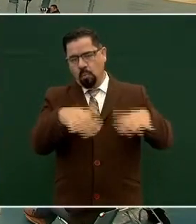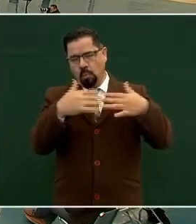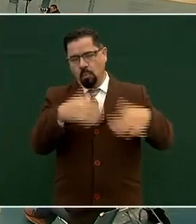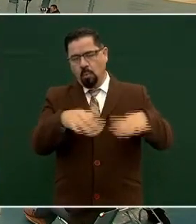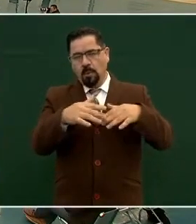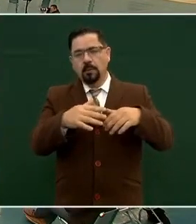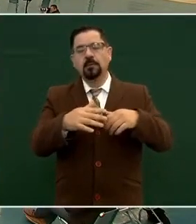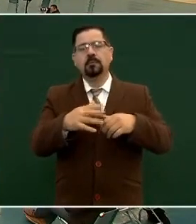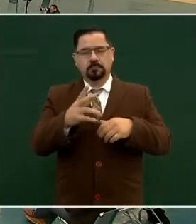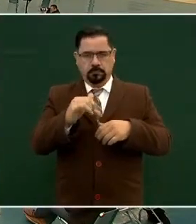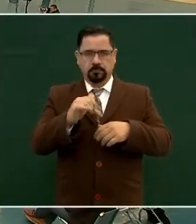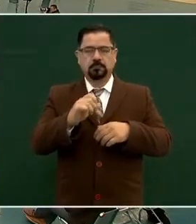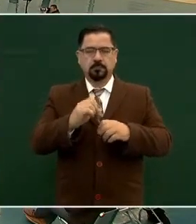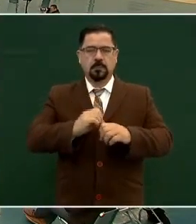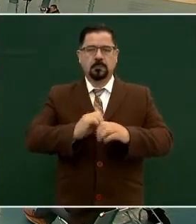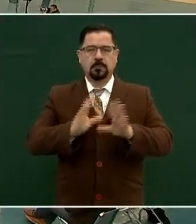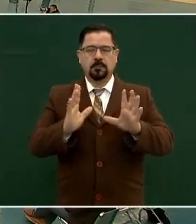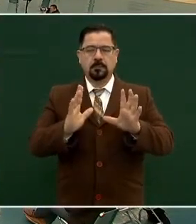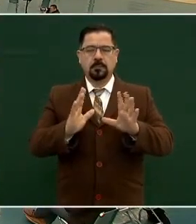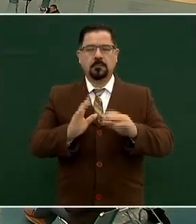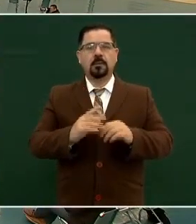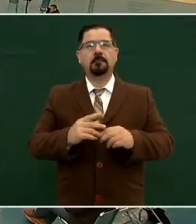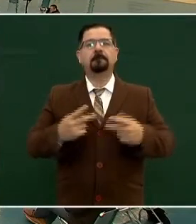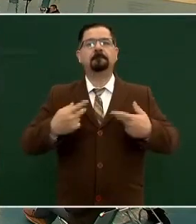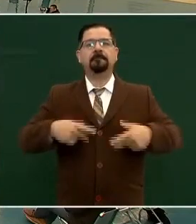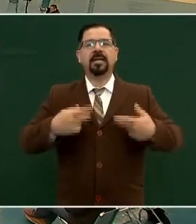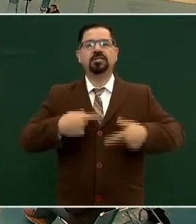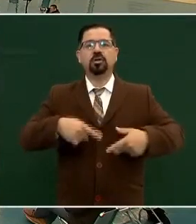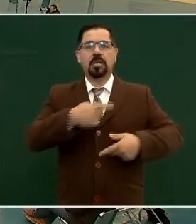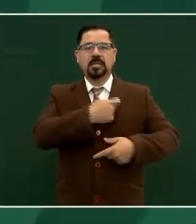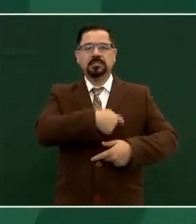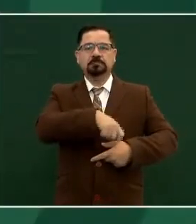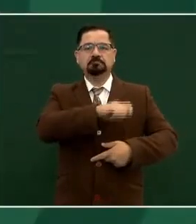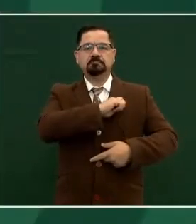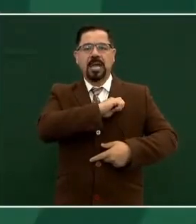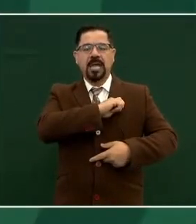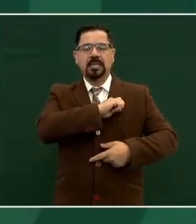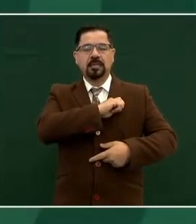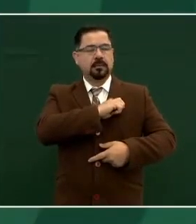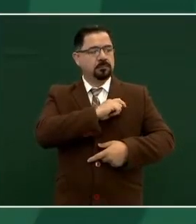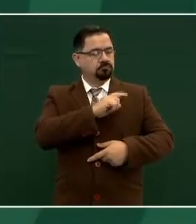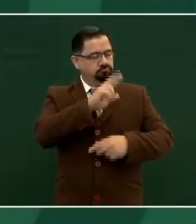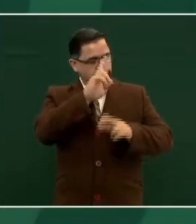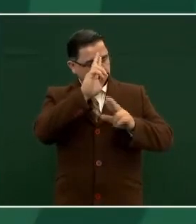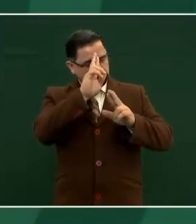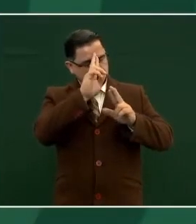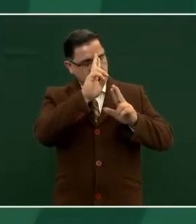Y desde luego los españoles de la República,